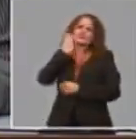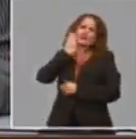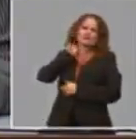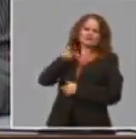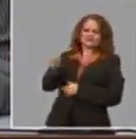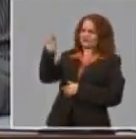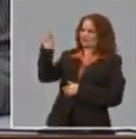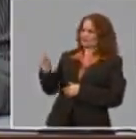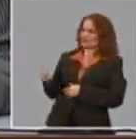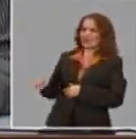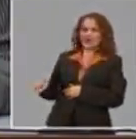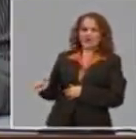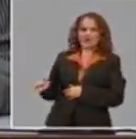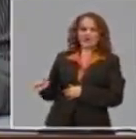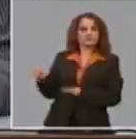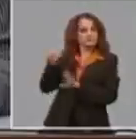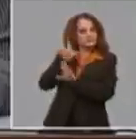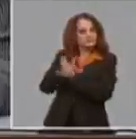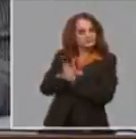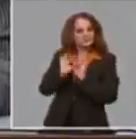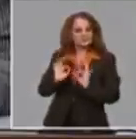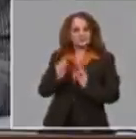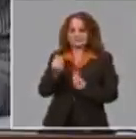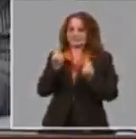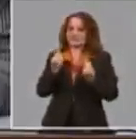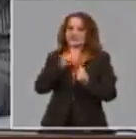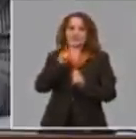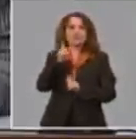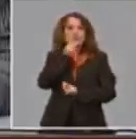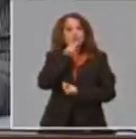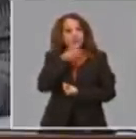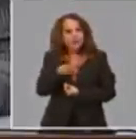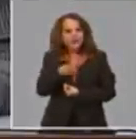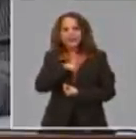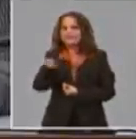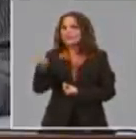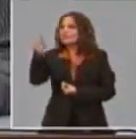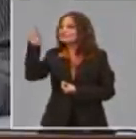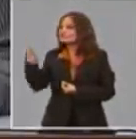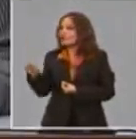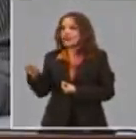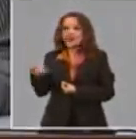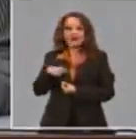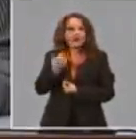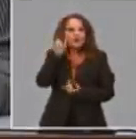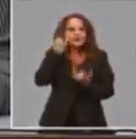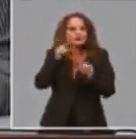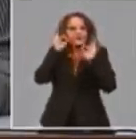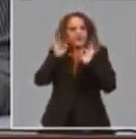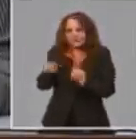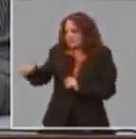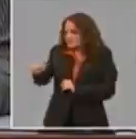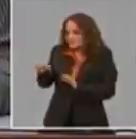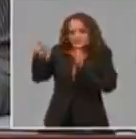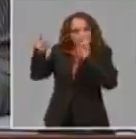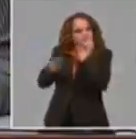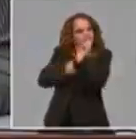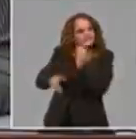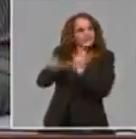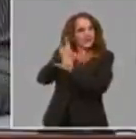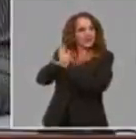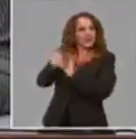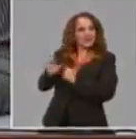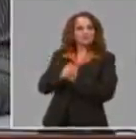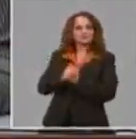a estas figuras que cometen delito y legalidad y en ningún momento reconocen que están cometiendo un delito de la legalidad que